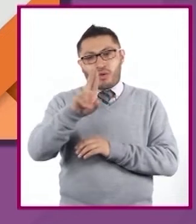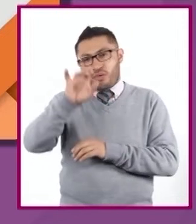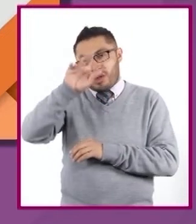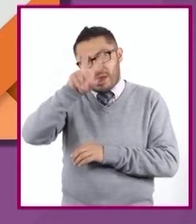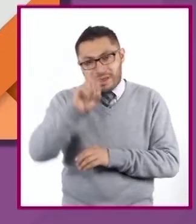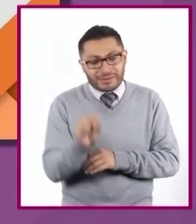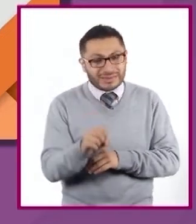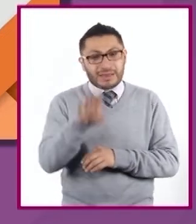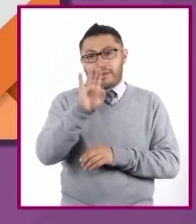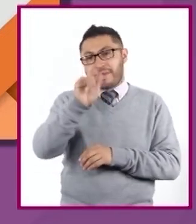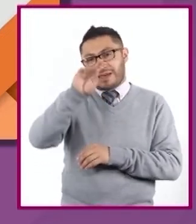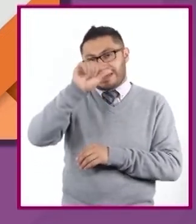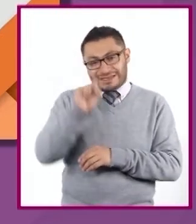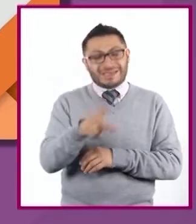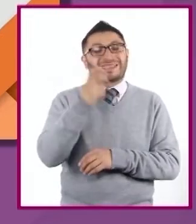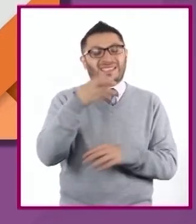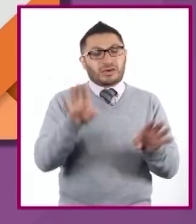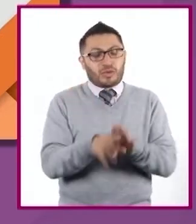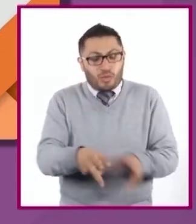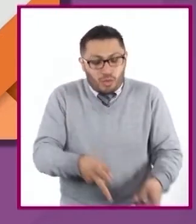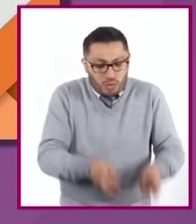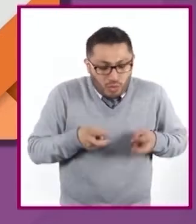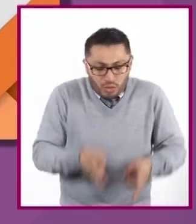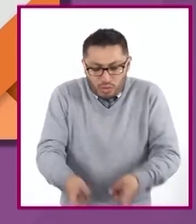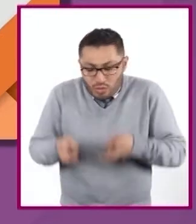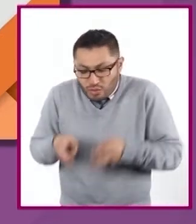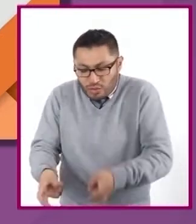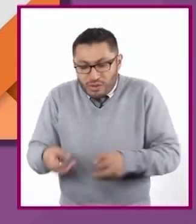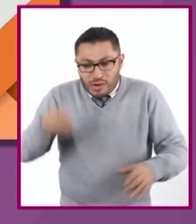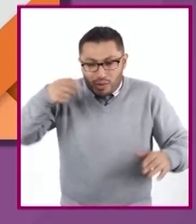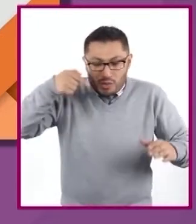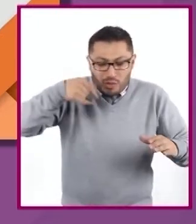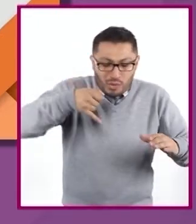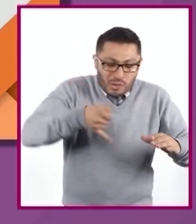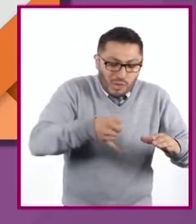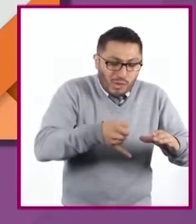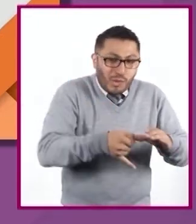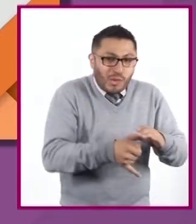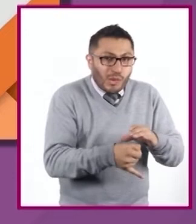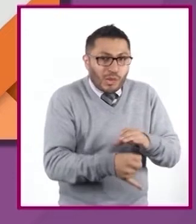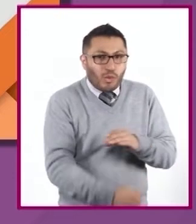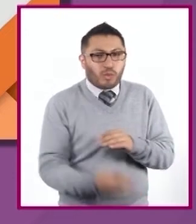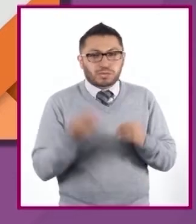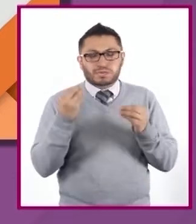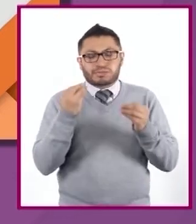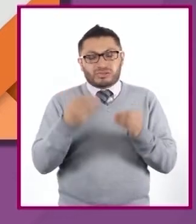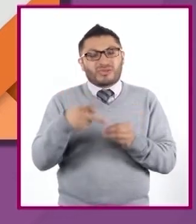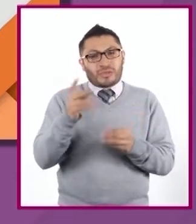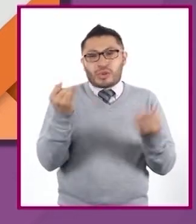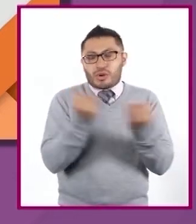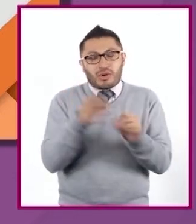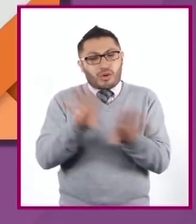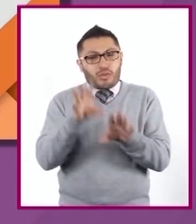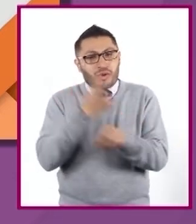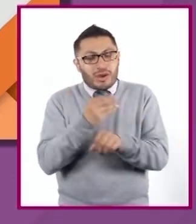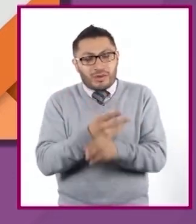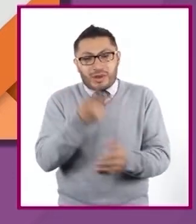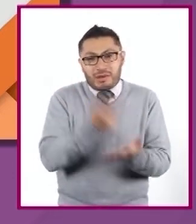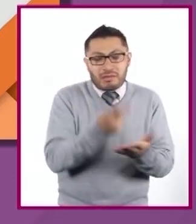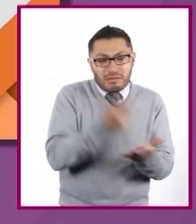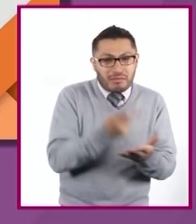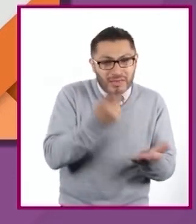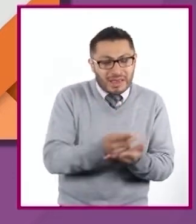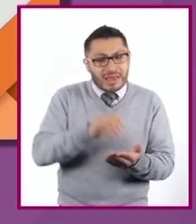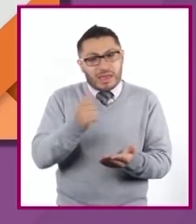significa que no solo había que excavar a grandes profundidades, sino que había que resolver la mezcla que la plata tenía con otros